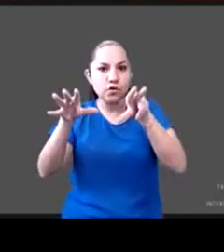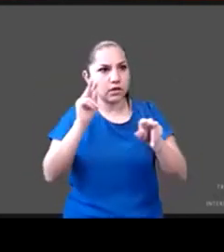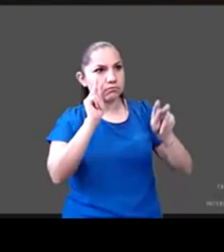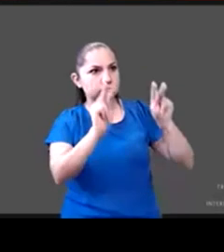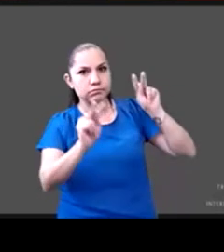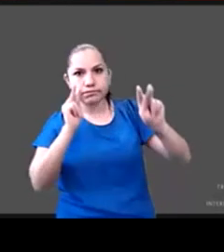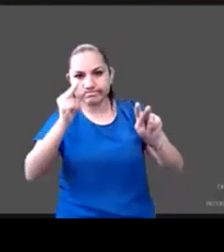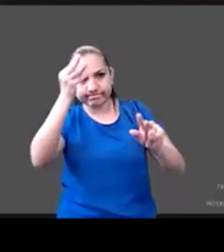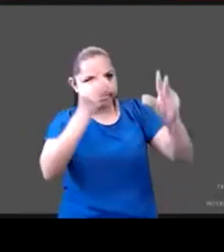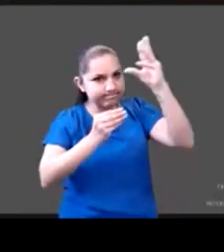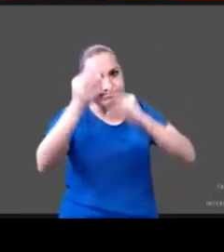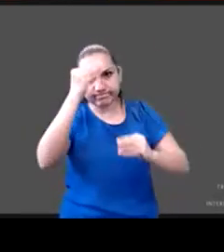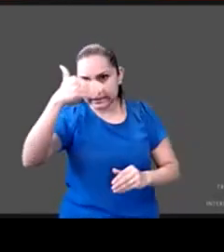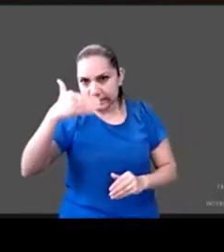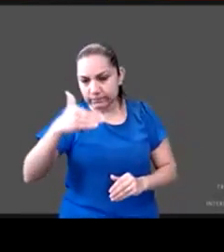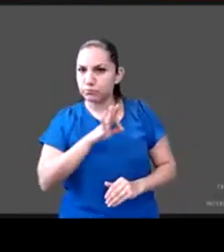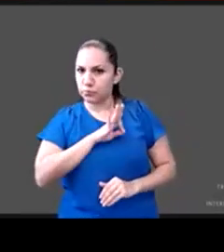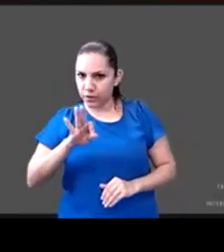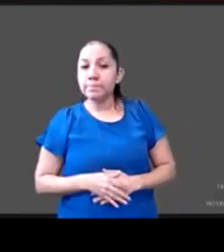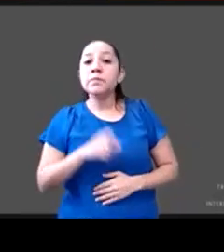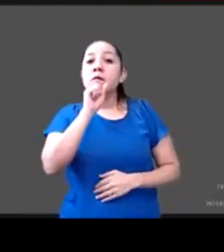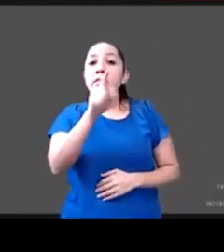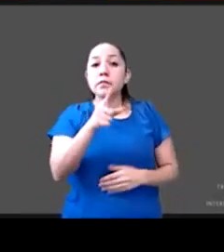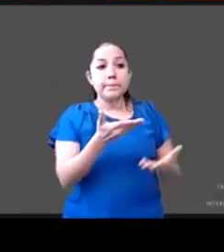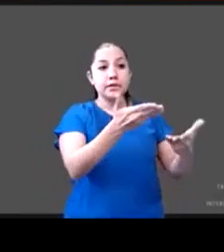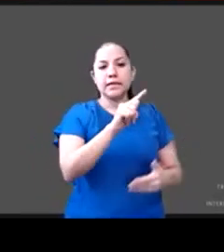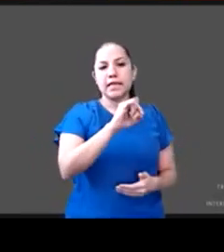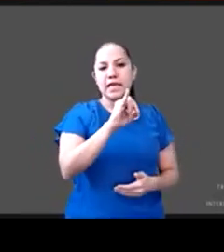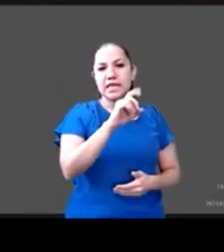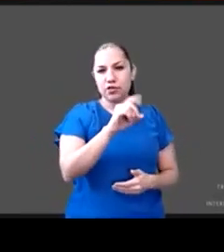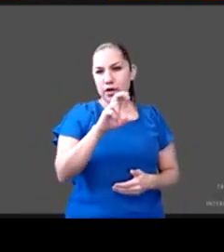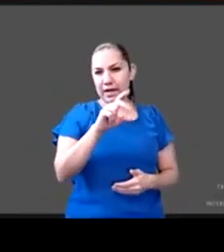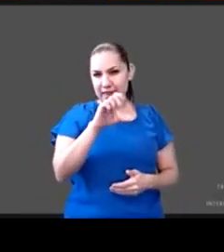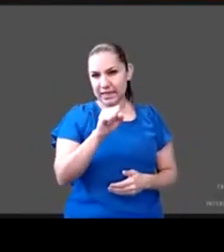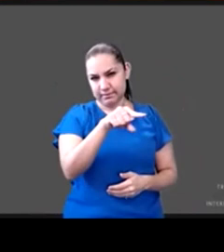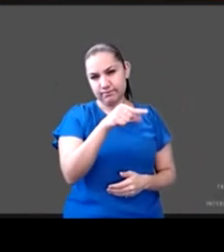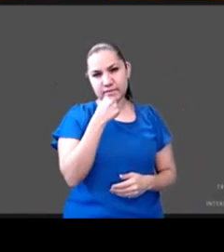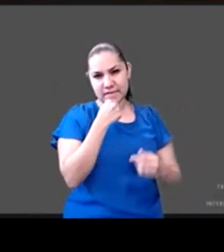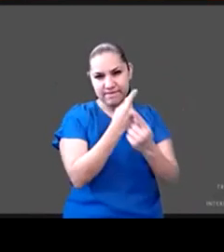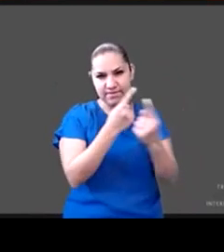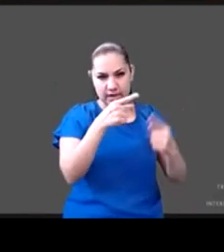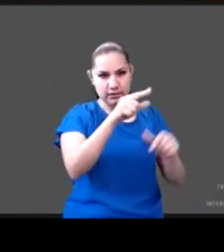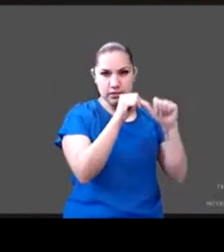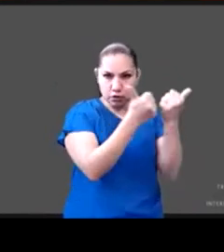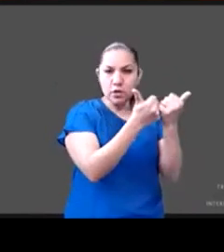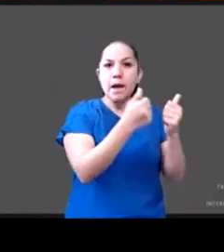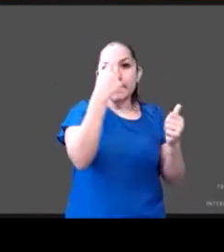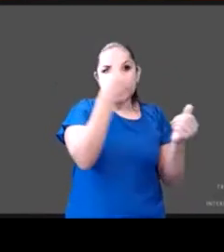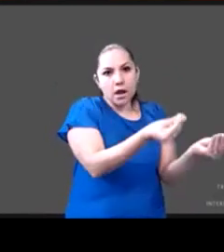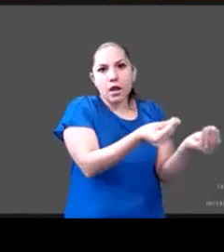esta plataforma durante meses para poder utilizarla gratuitamente, una plataforma que da